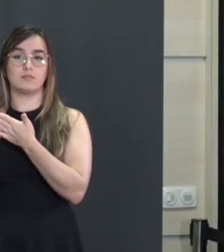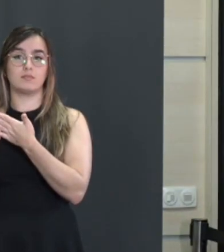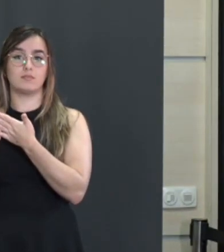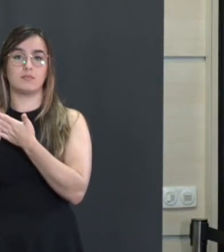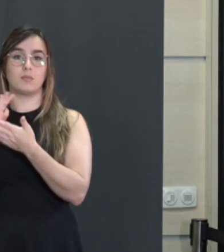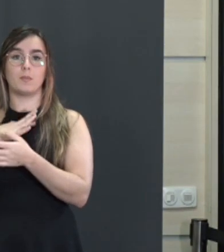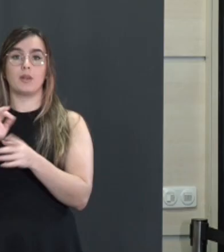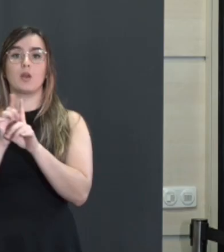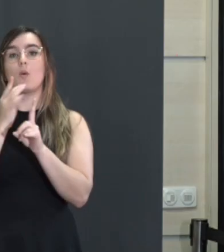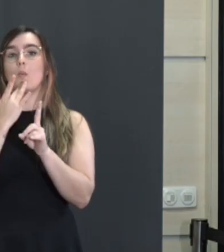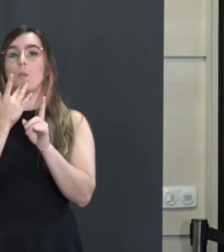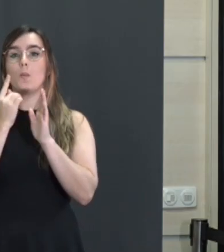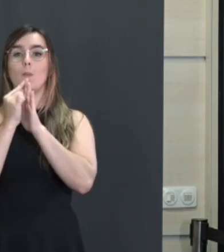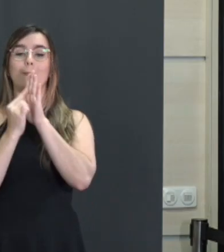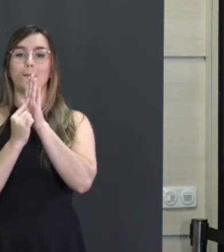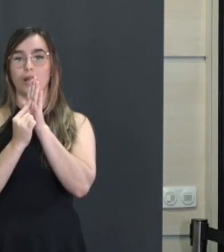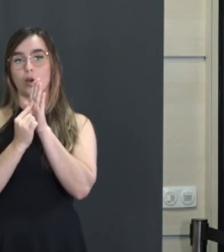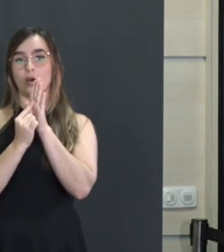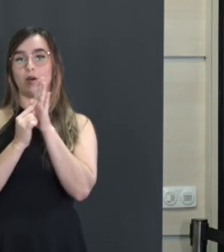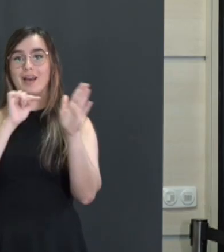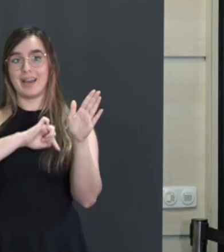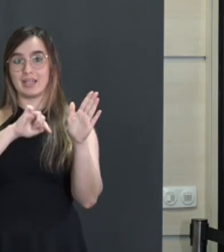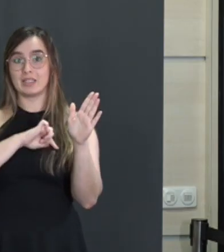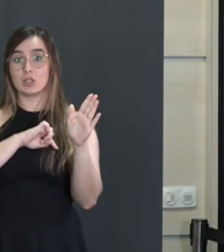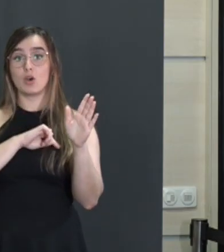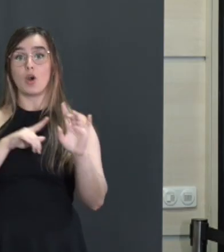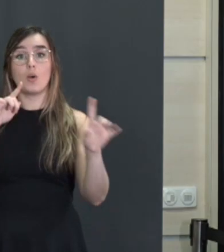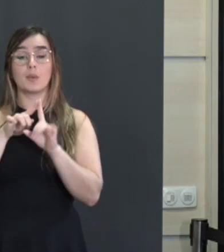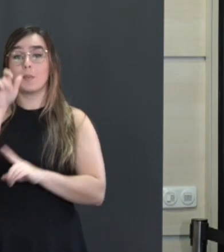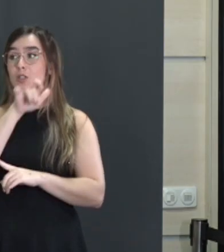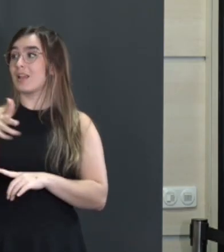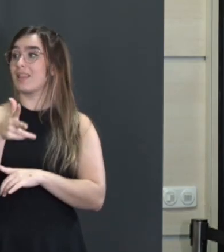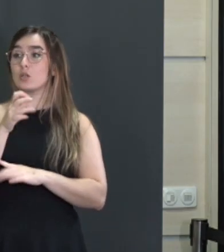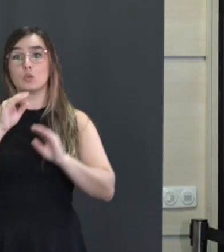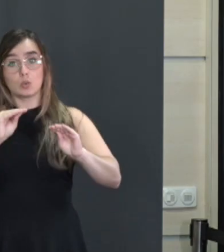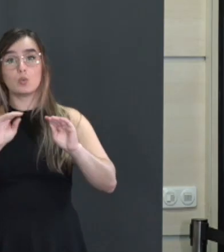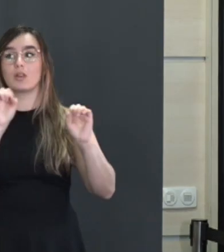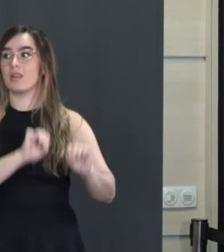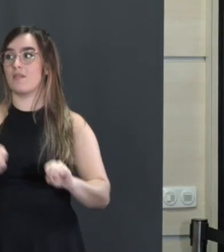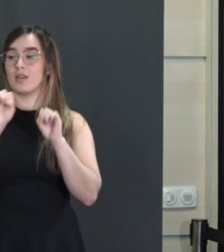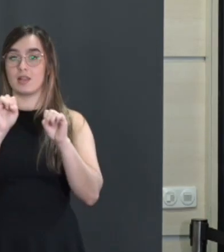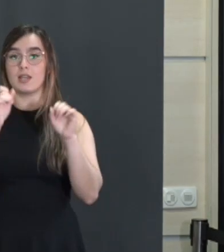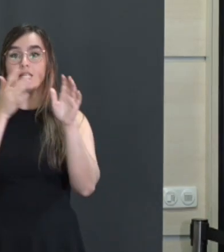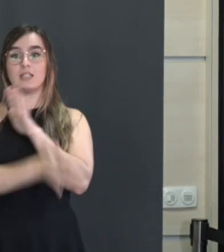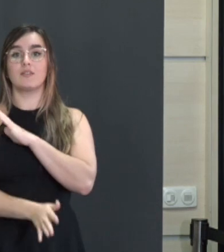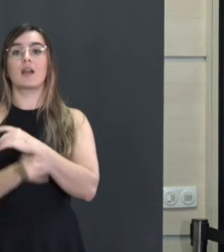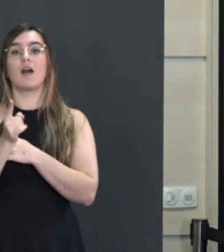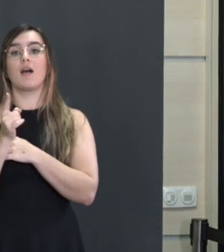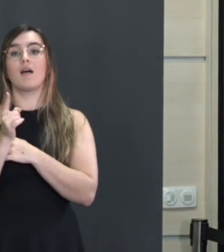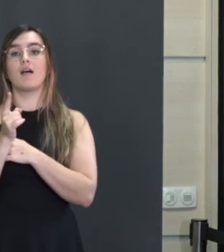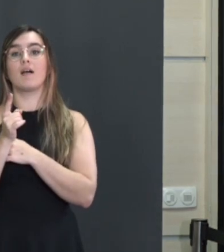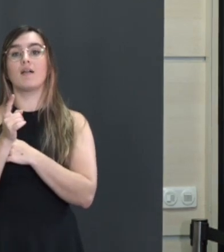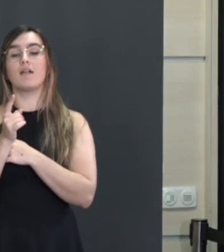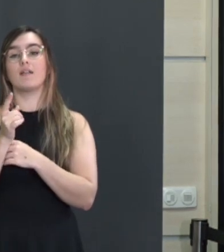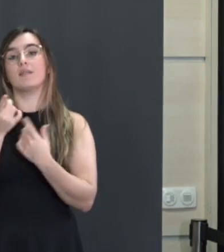marco ético que defiende los derechos de las personas. Y ese marco ético pues ha venido a llamar un